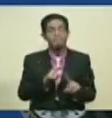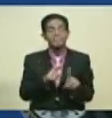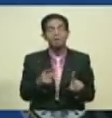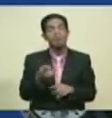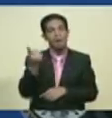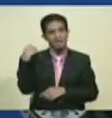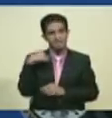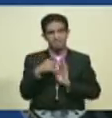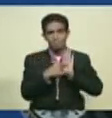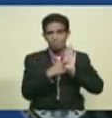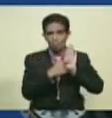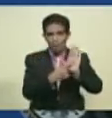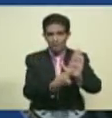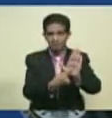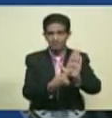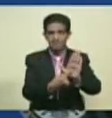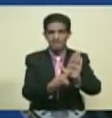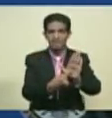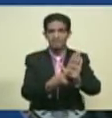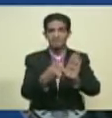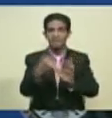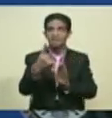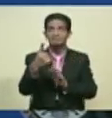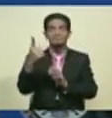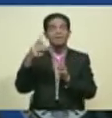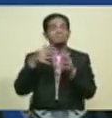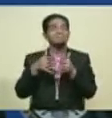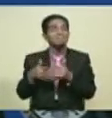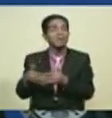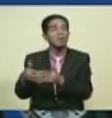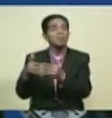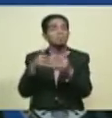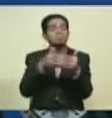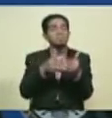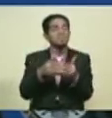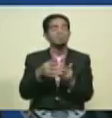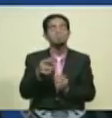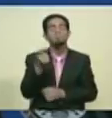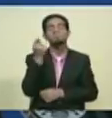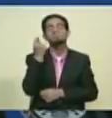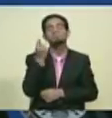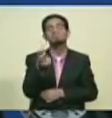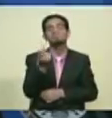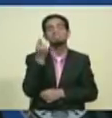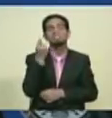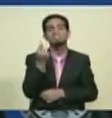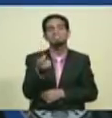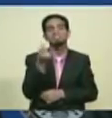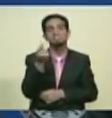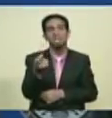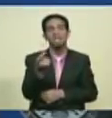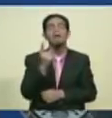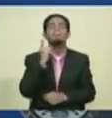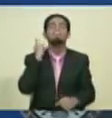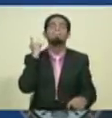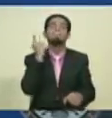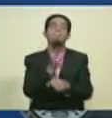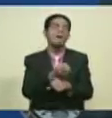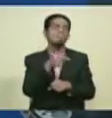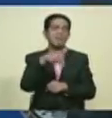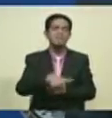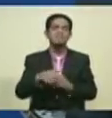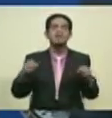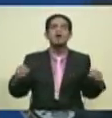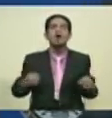quedó demostrado, que el imperialismo norteamericano ni siquiera manda en la Organización de los